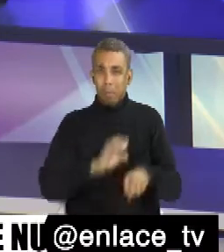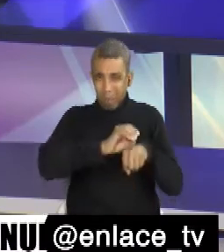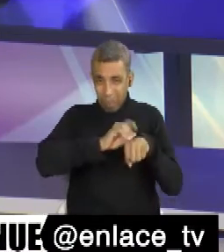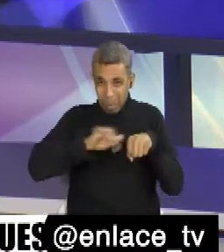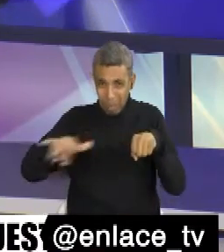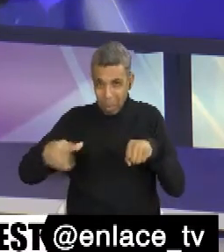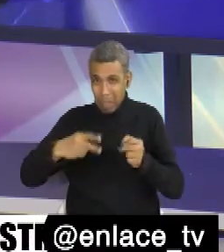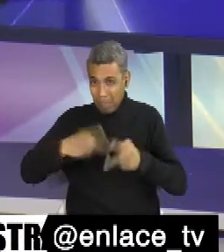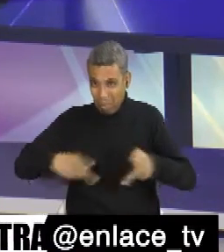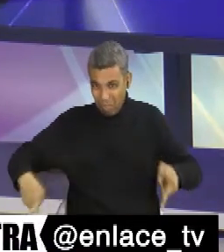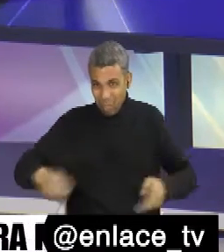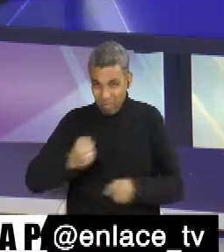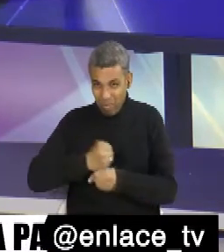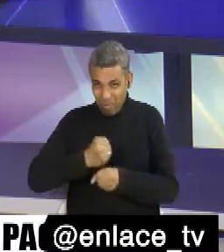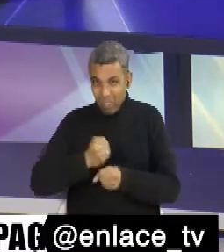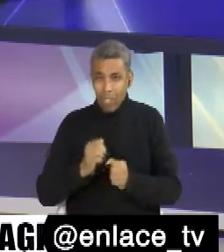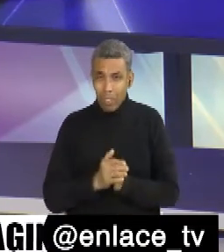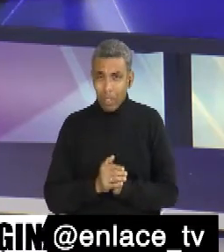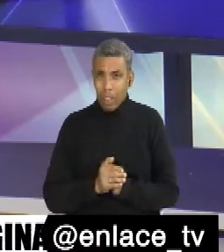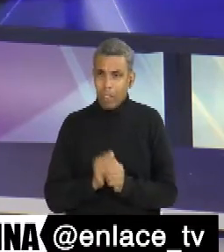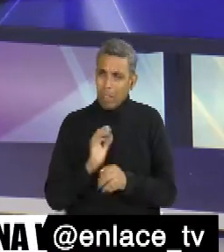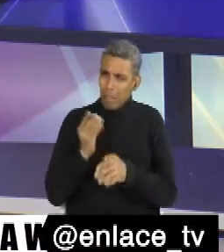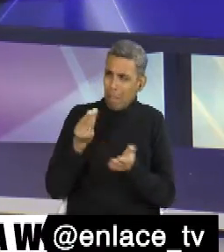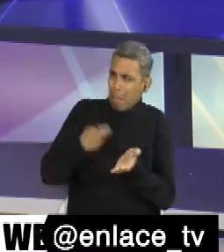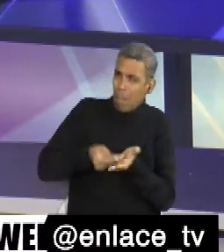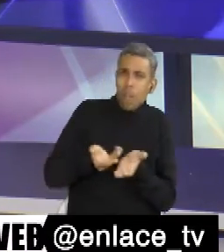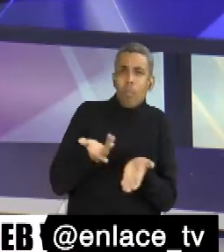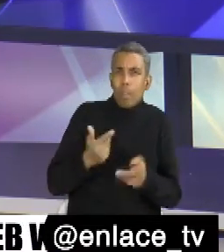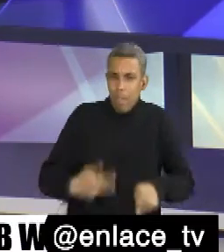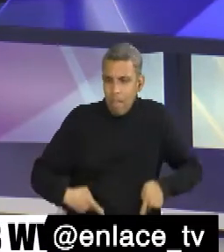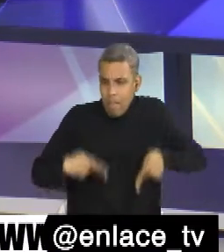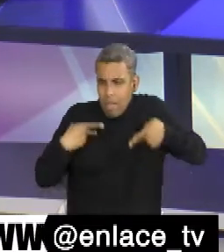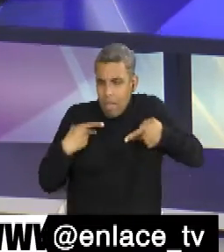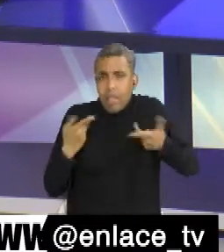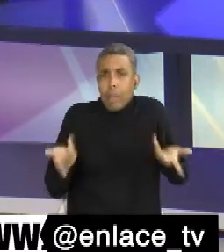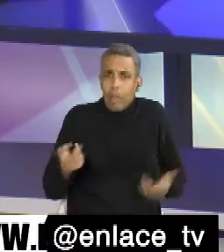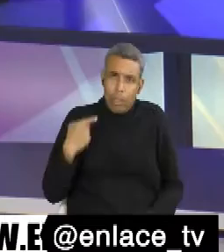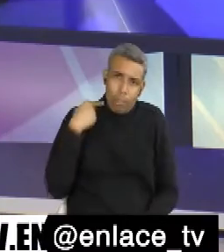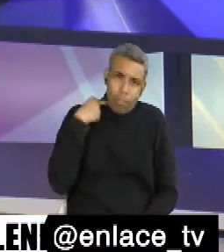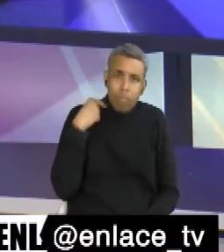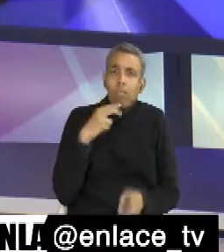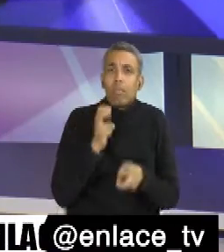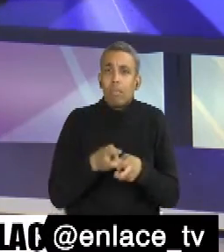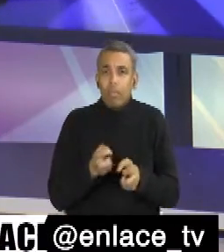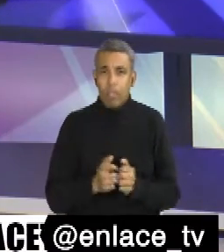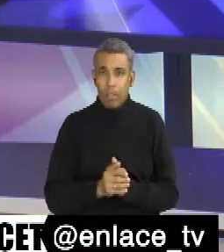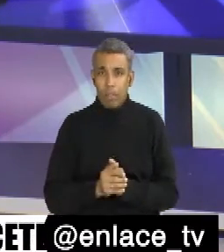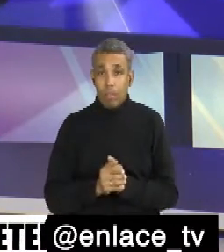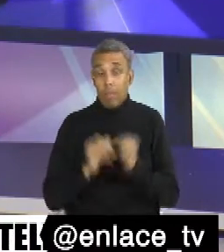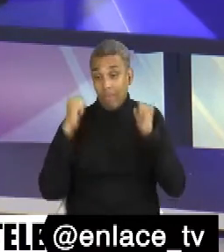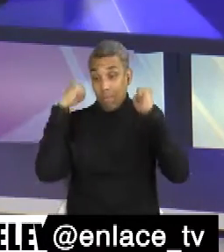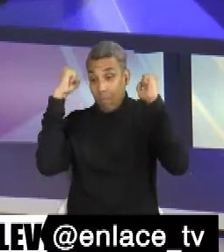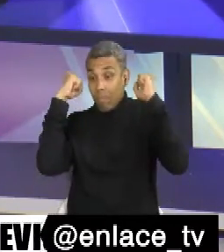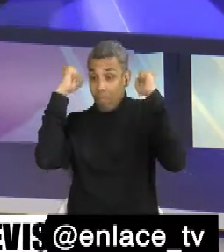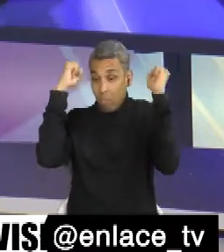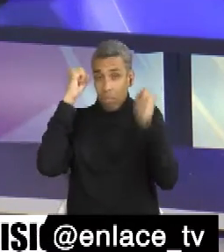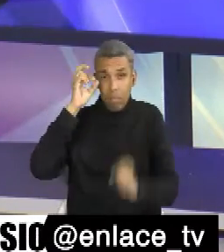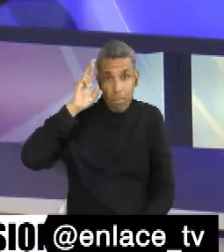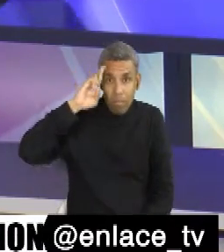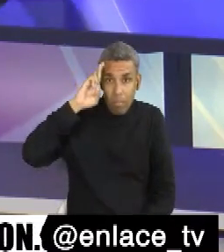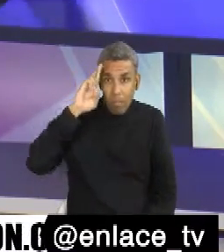pago de sus salarios, ellos y sus familias carecen de lo esencial para subsistir. De allí la protesta que adelantan en Cor